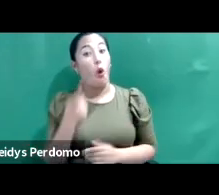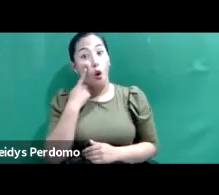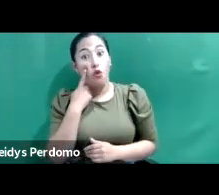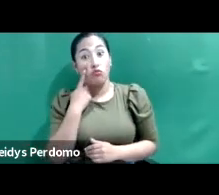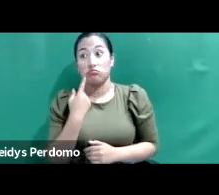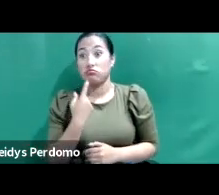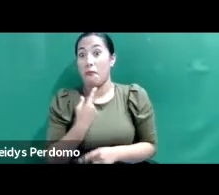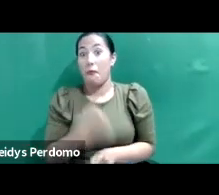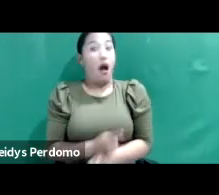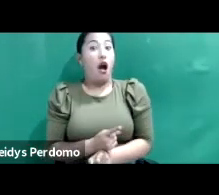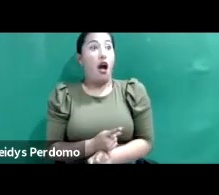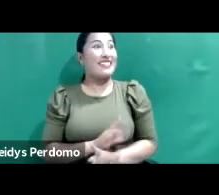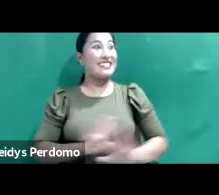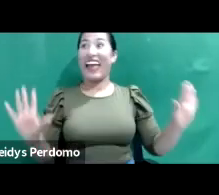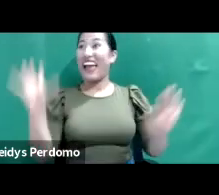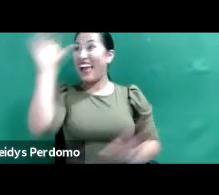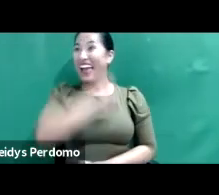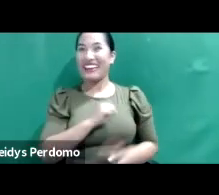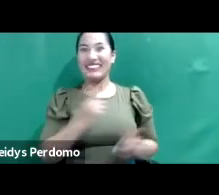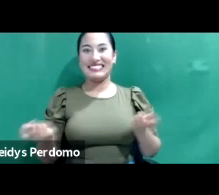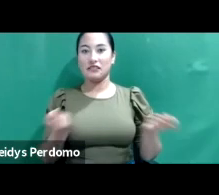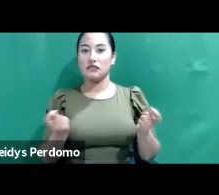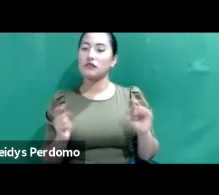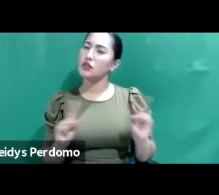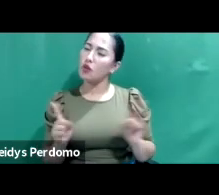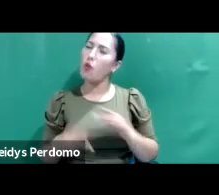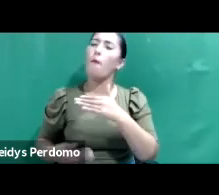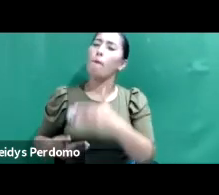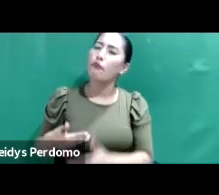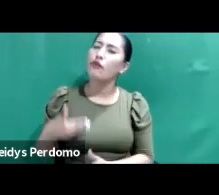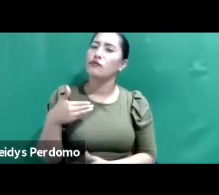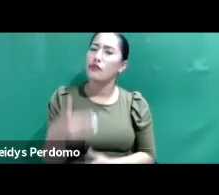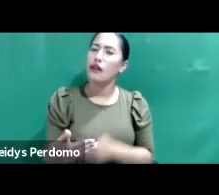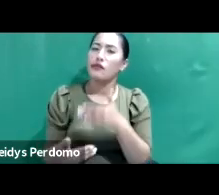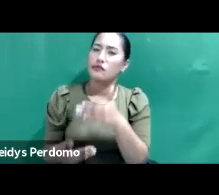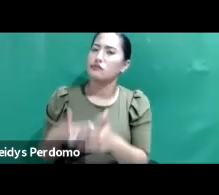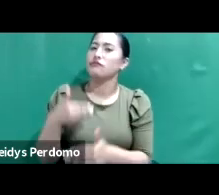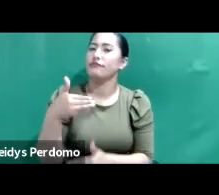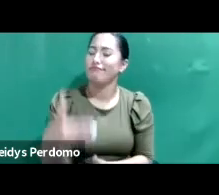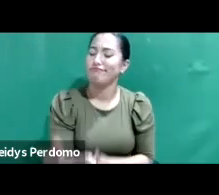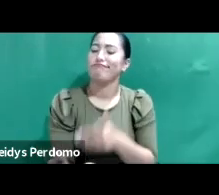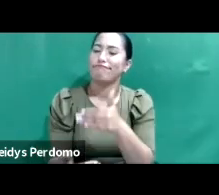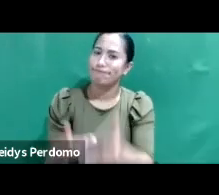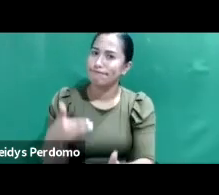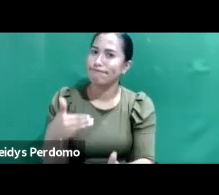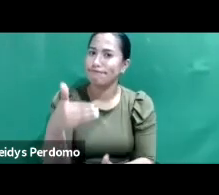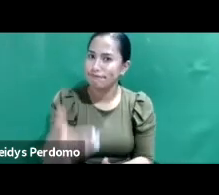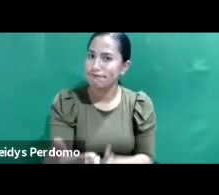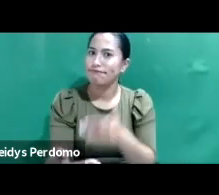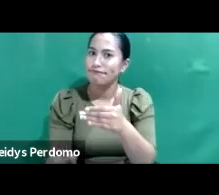y controló la emoción. La regulación emocional implica un proceso y por eso se debe